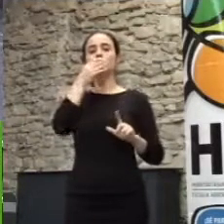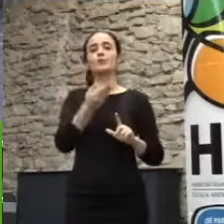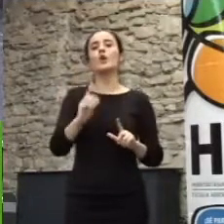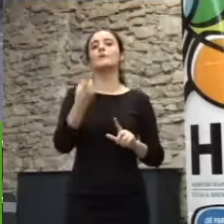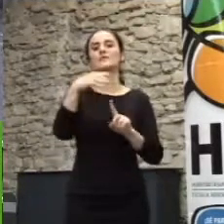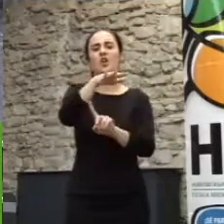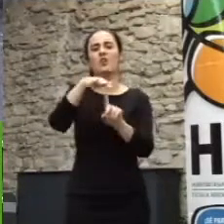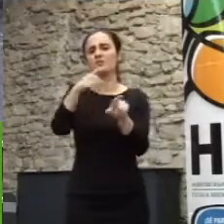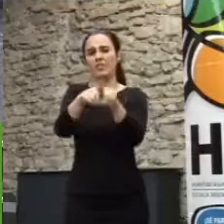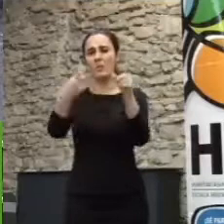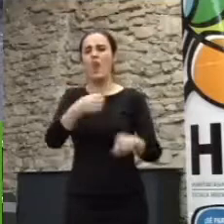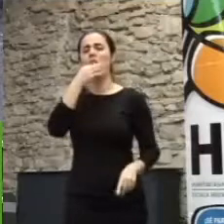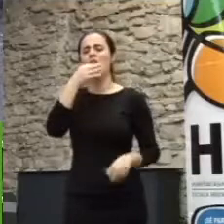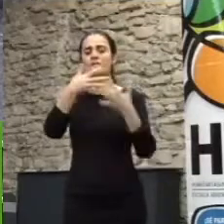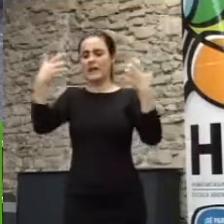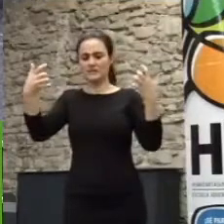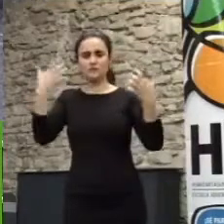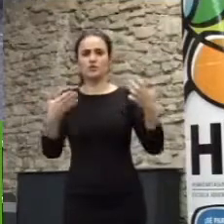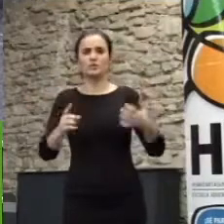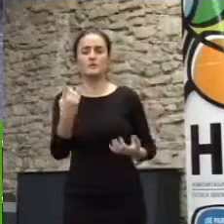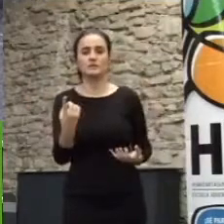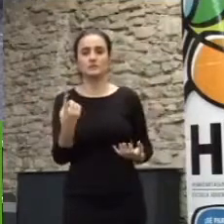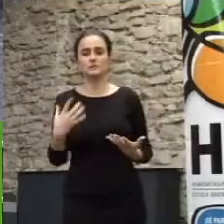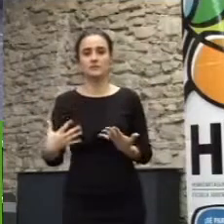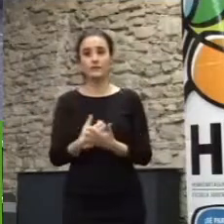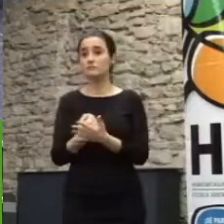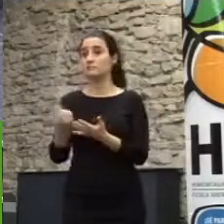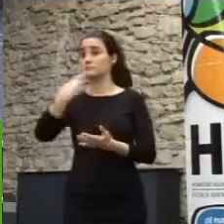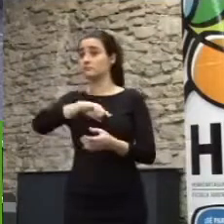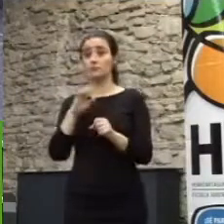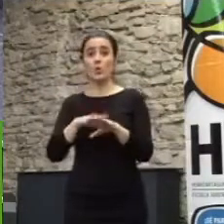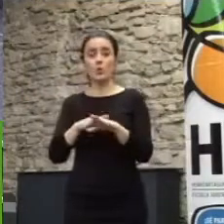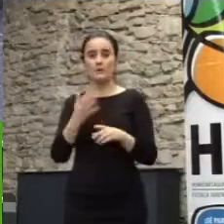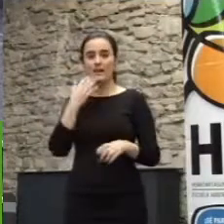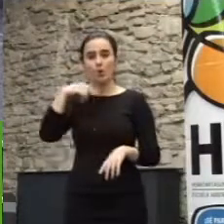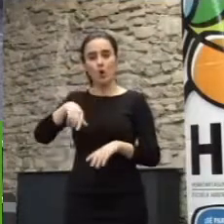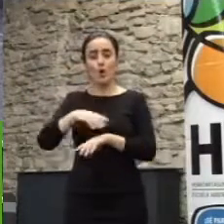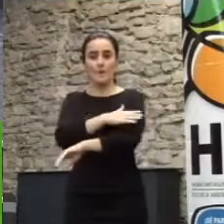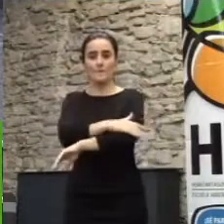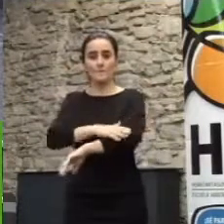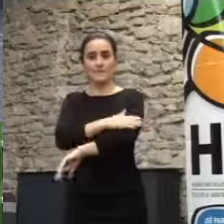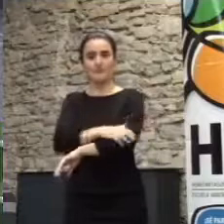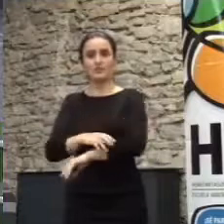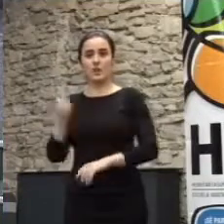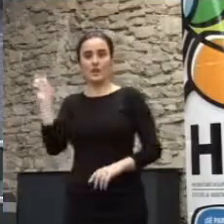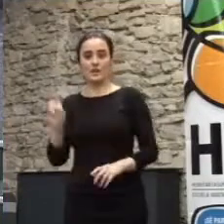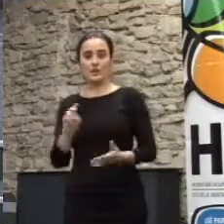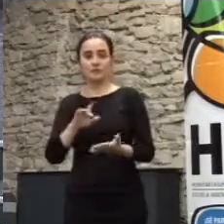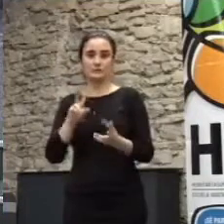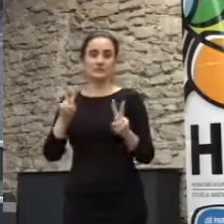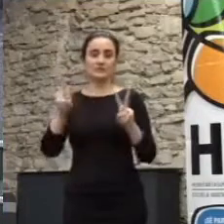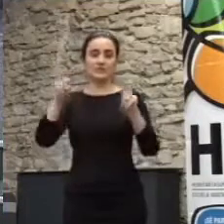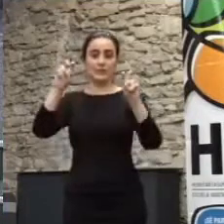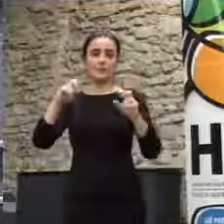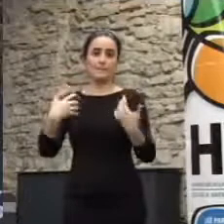en sí. Y es culpa de todos. Hoy, por ejemplo, el ministro ha venido al Memorial de Víctimas. Para